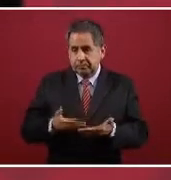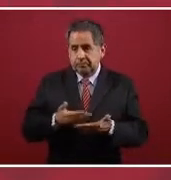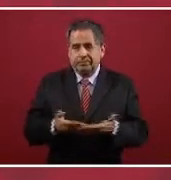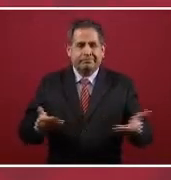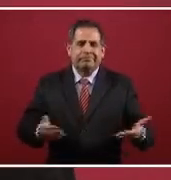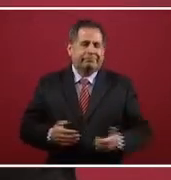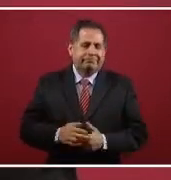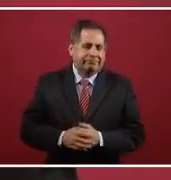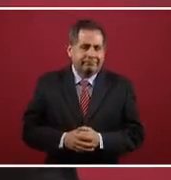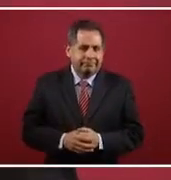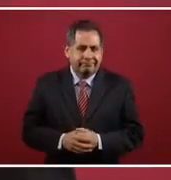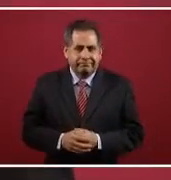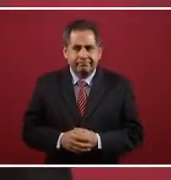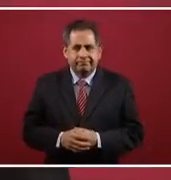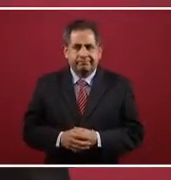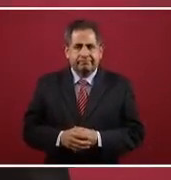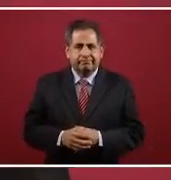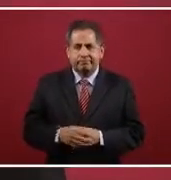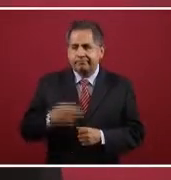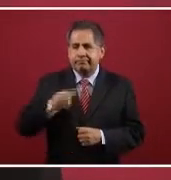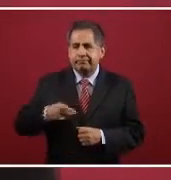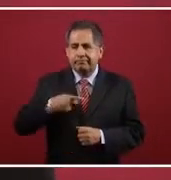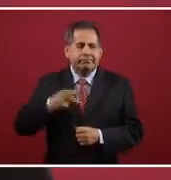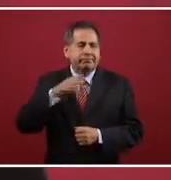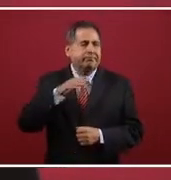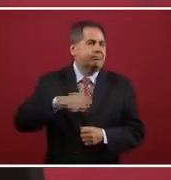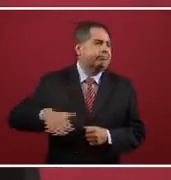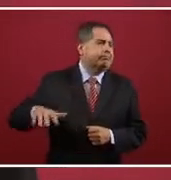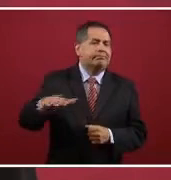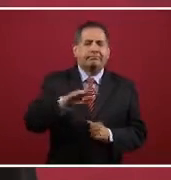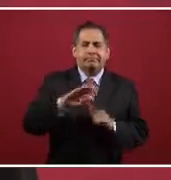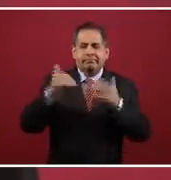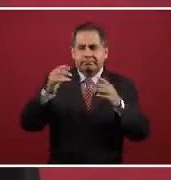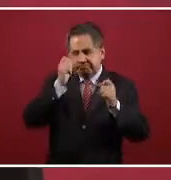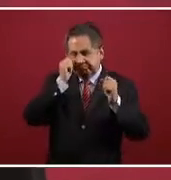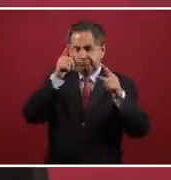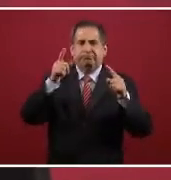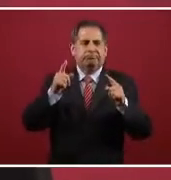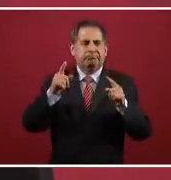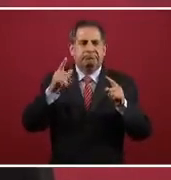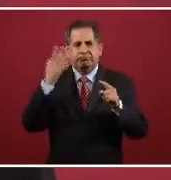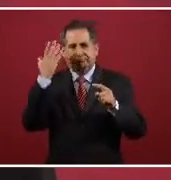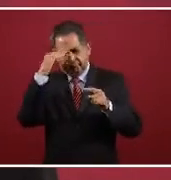la gente está muy despierta